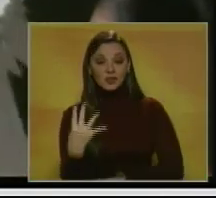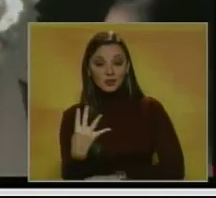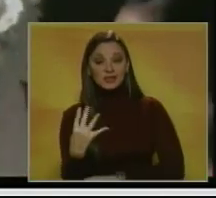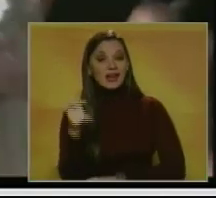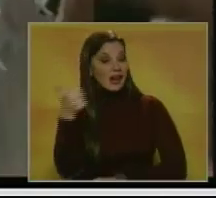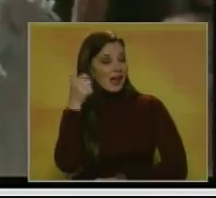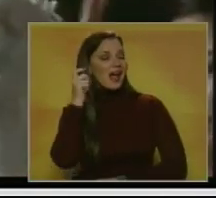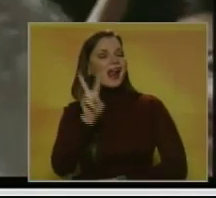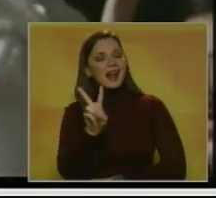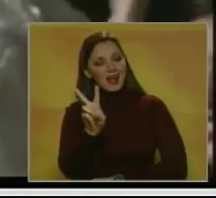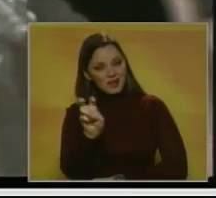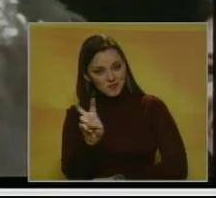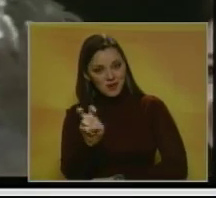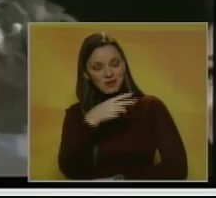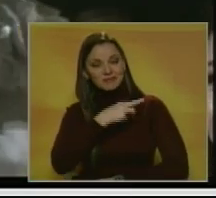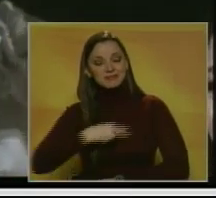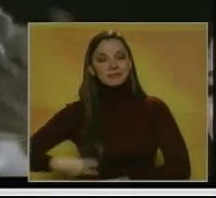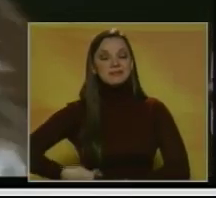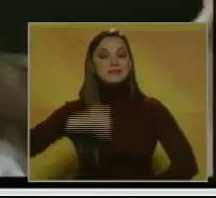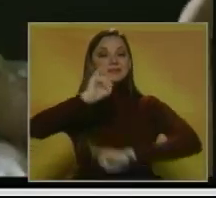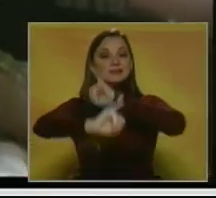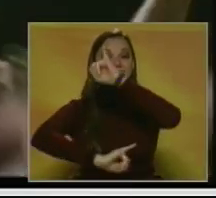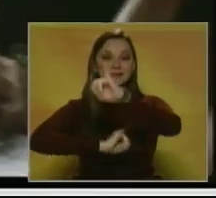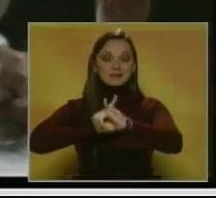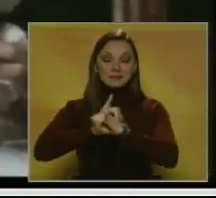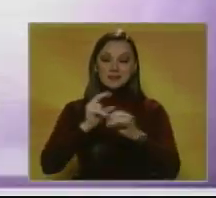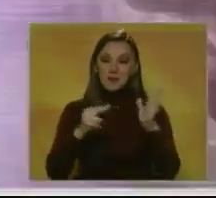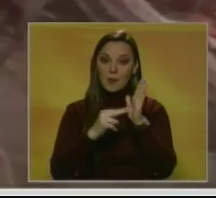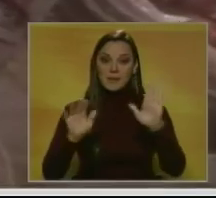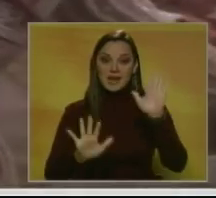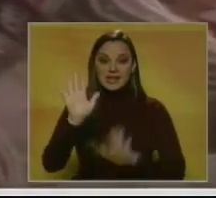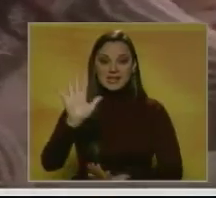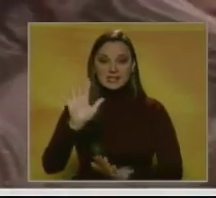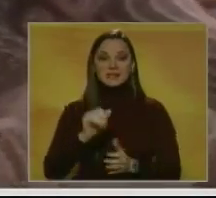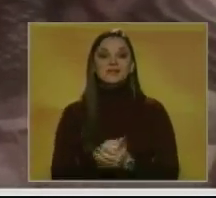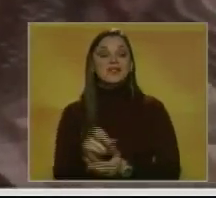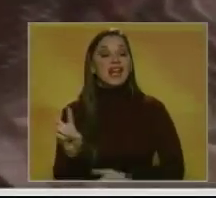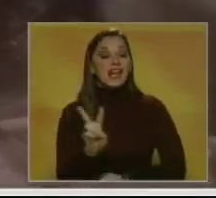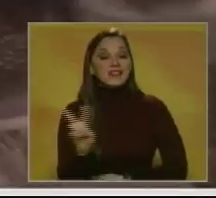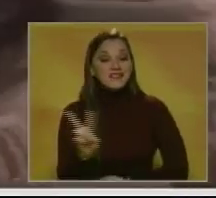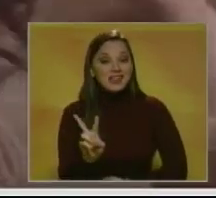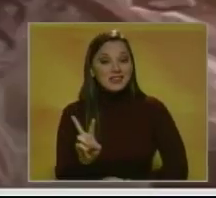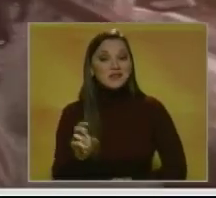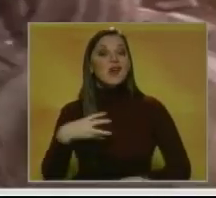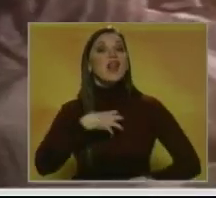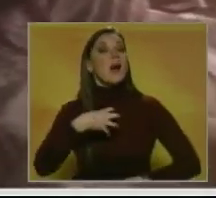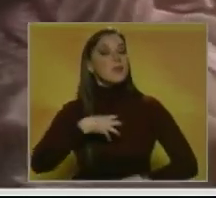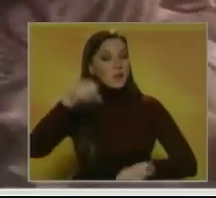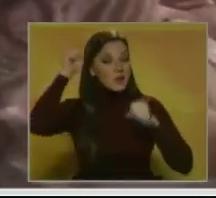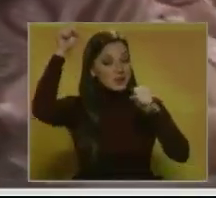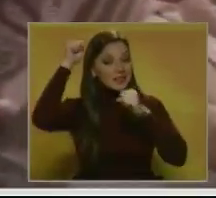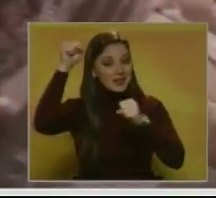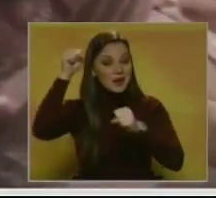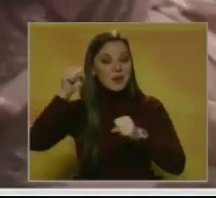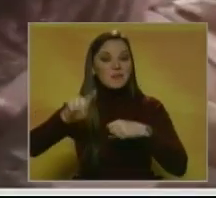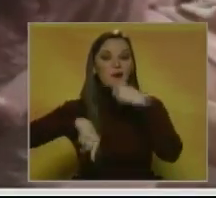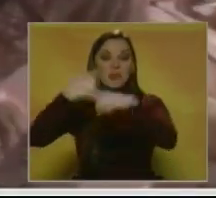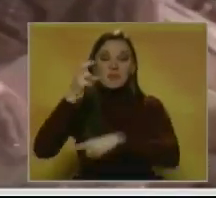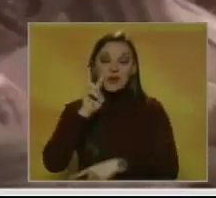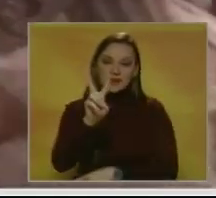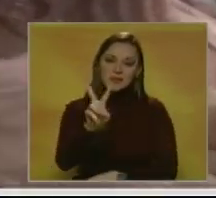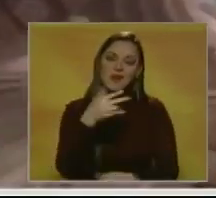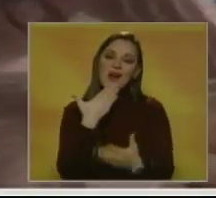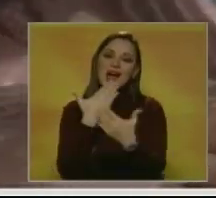Martínez, la nueva Miss International 2015. Venezuela lo logramos. Pronto nos vemos. Gracias